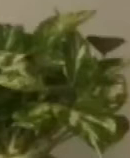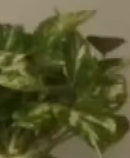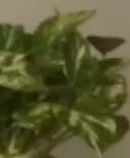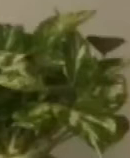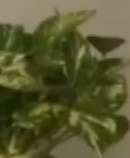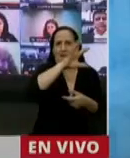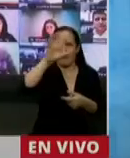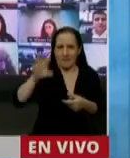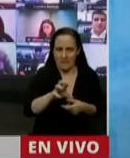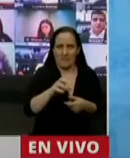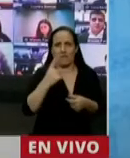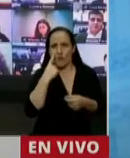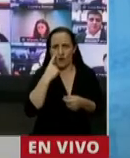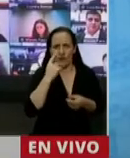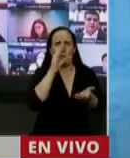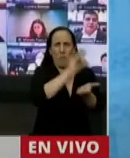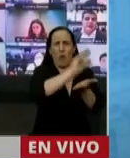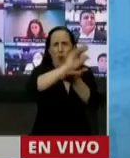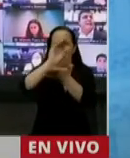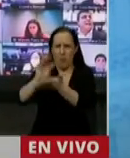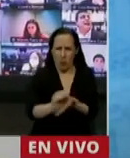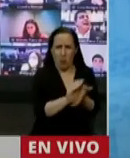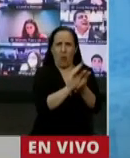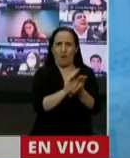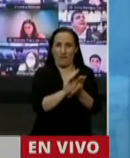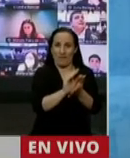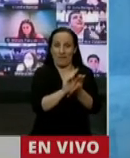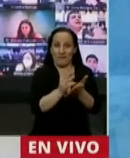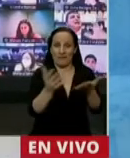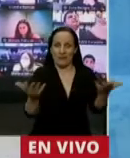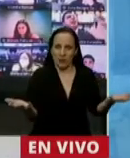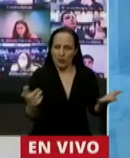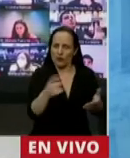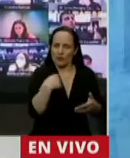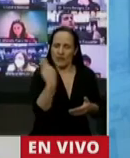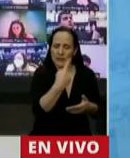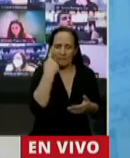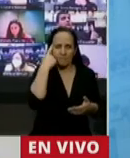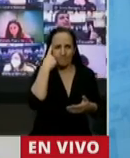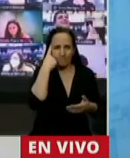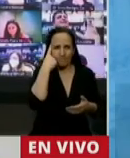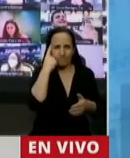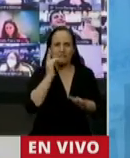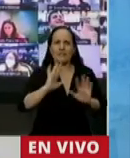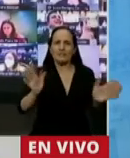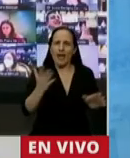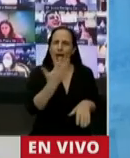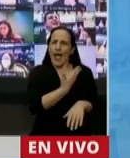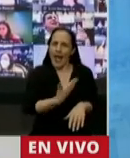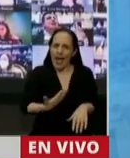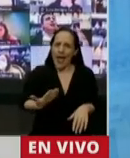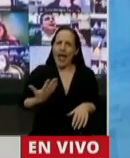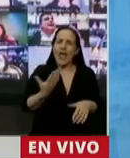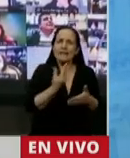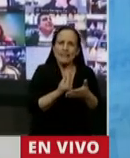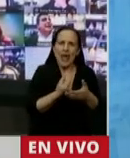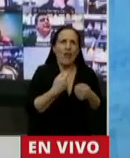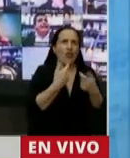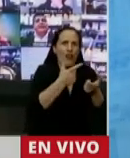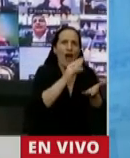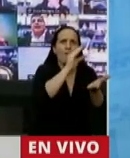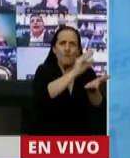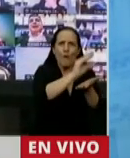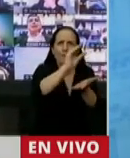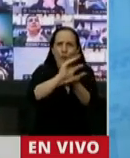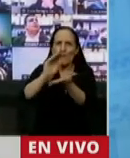¿no?, en el uso de tierras incendiadas, y en el caso de zonas agrícolas, esa prohibición es a 30 años. Lo